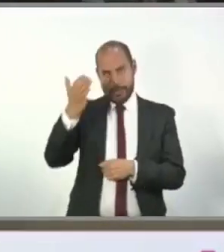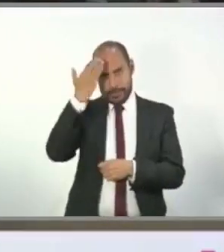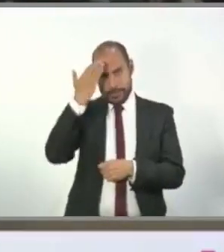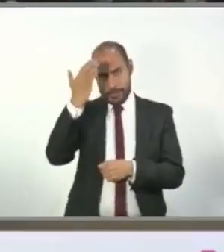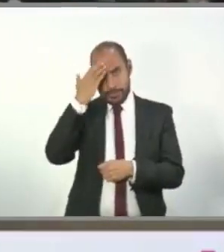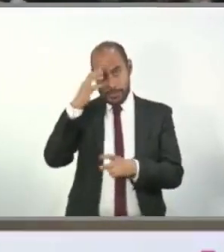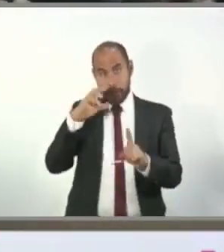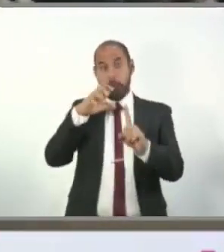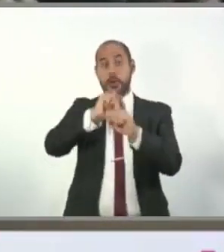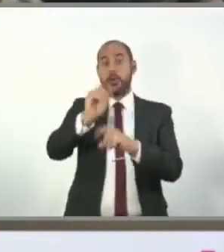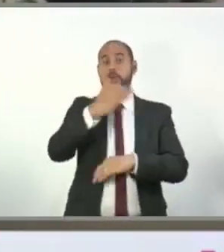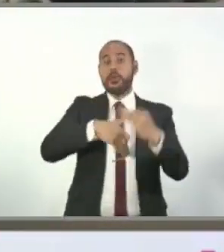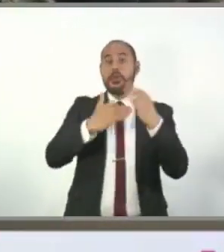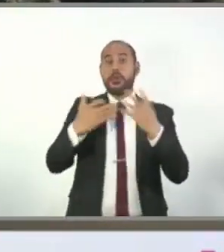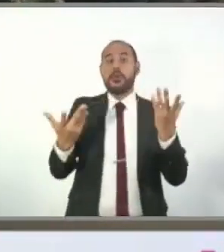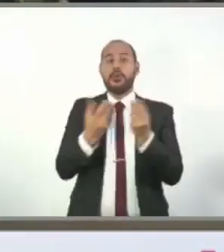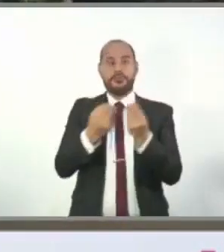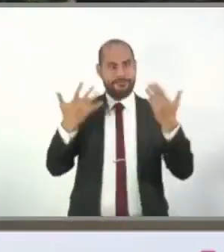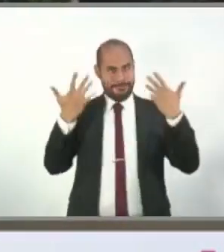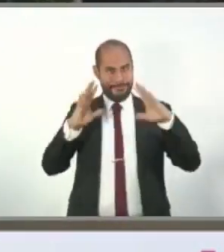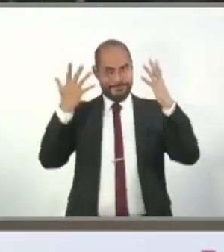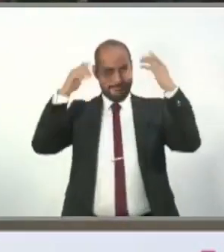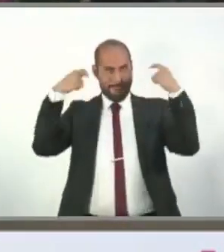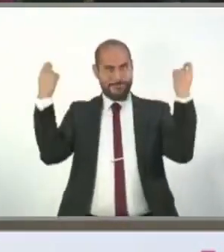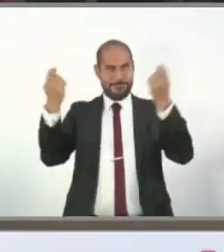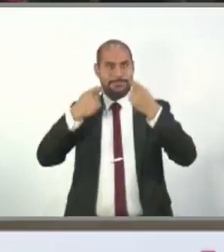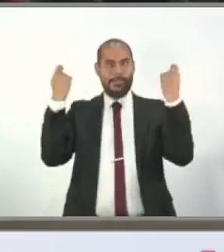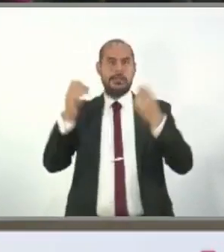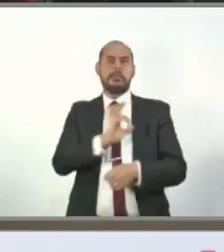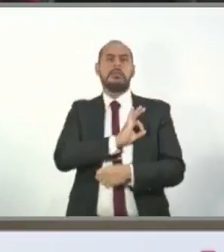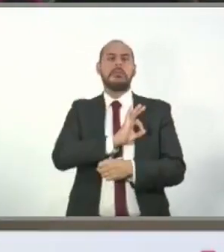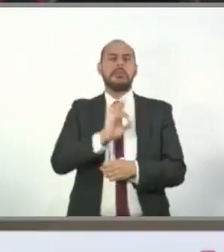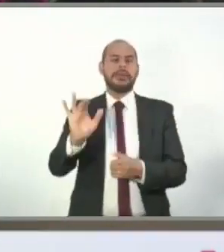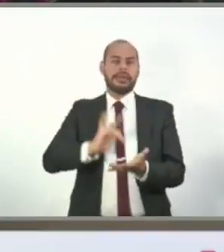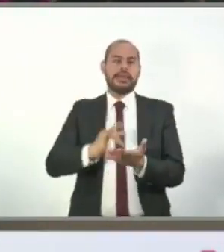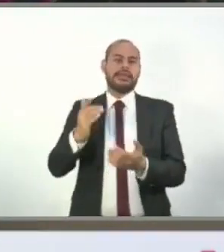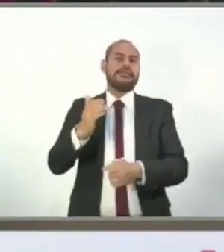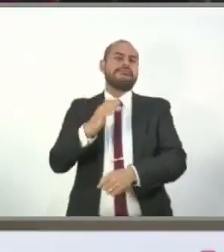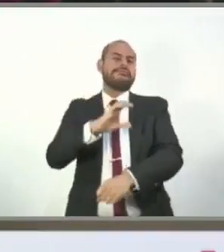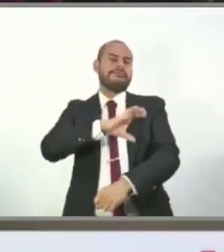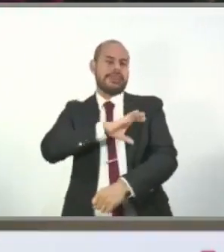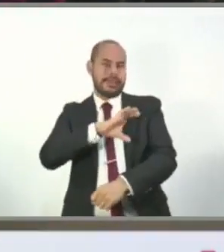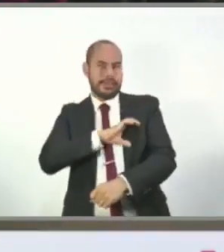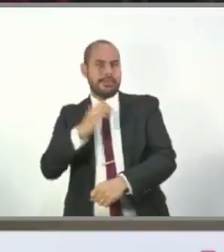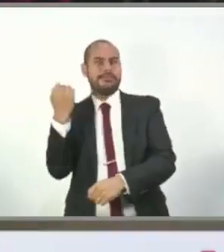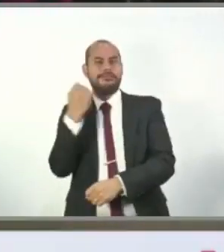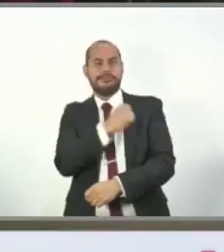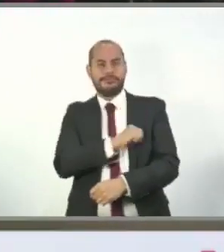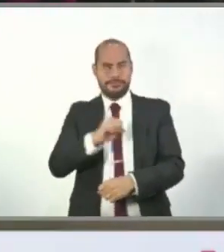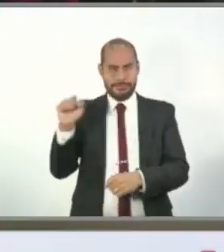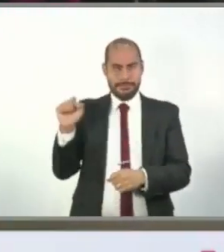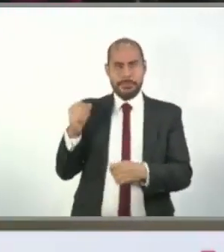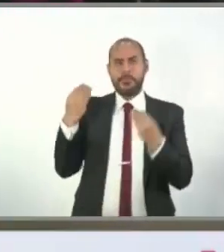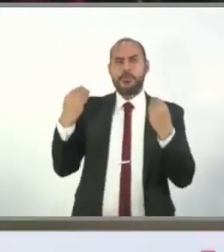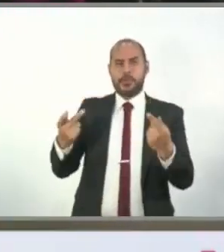logro que hoy celebramos ha sido posible también gracias al cariño y al talento de numerosas personas a su